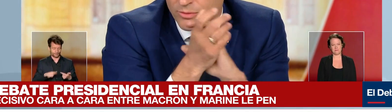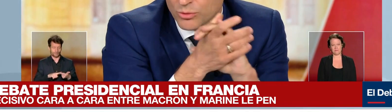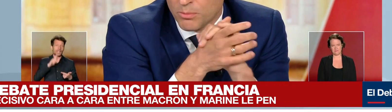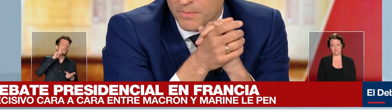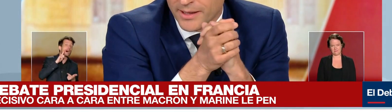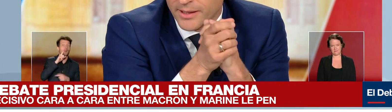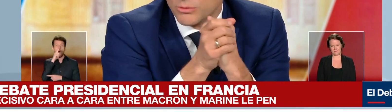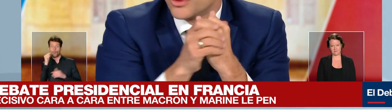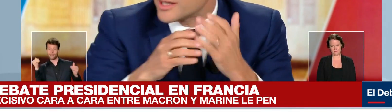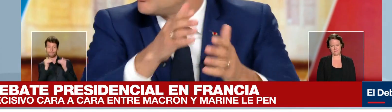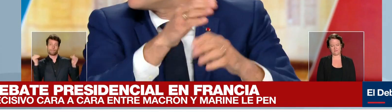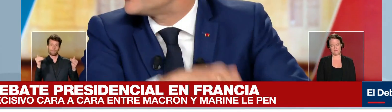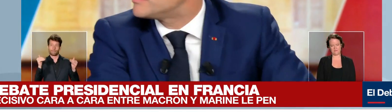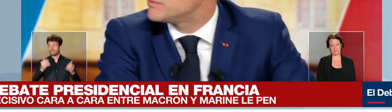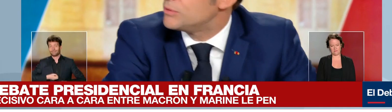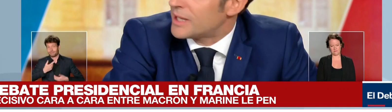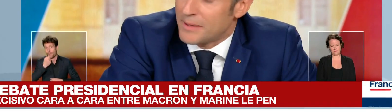el tema de la igualdad